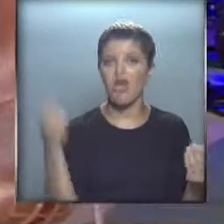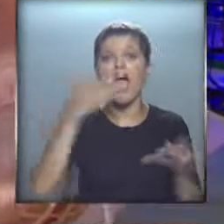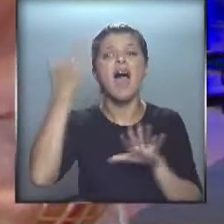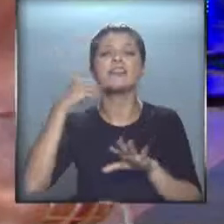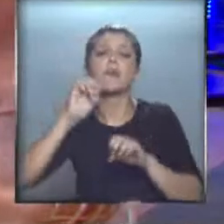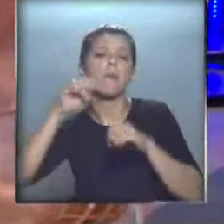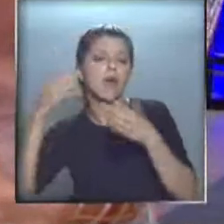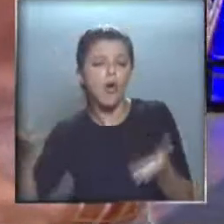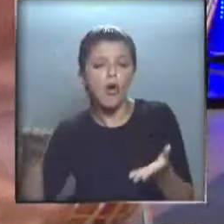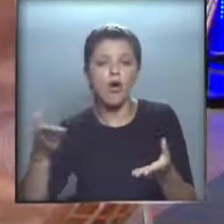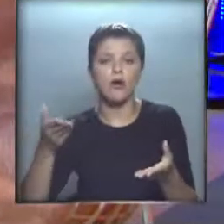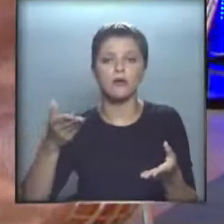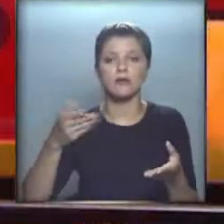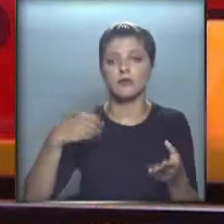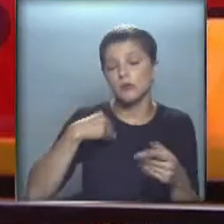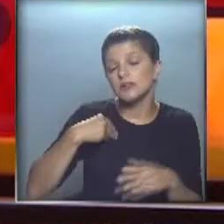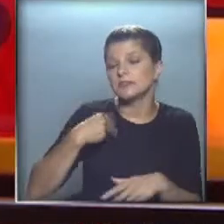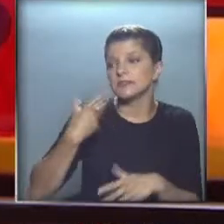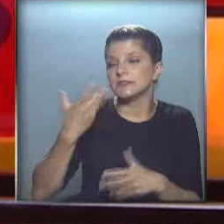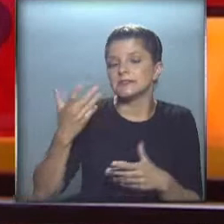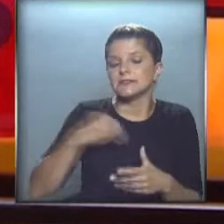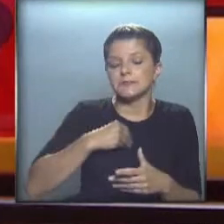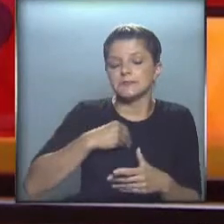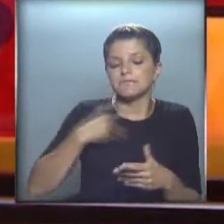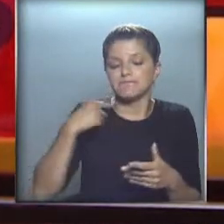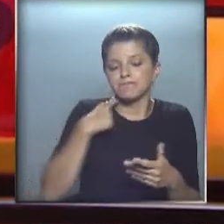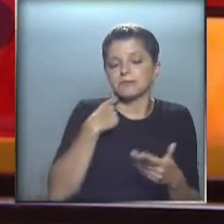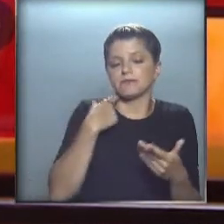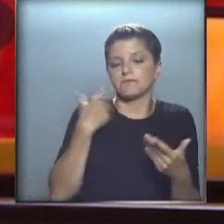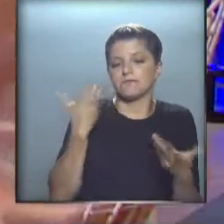mejor, y es como... ¿Te bueno, duele? Sí, pero ya está, yo